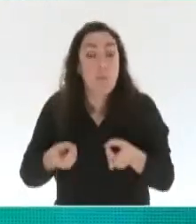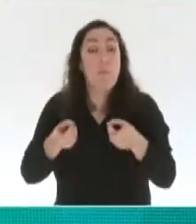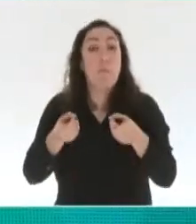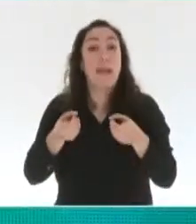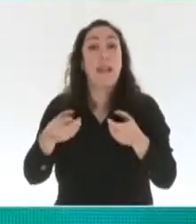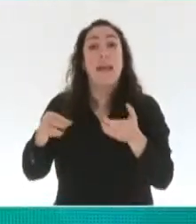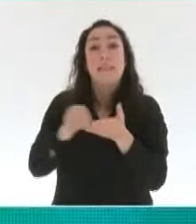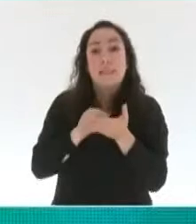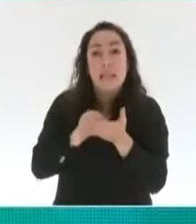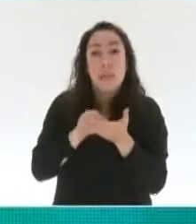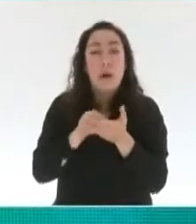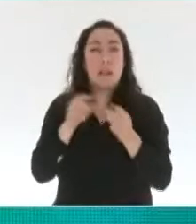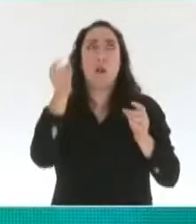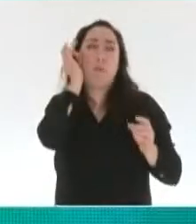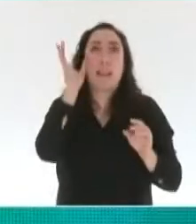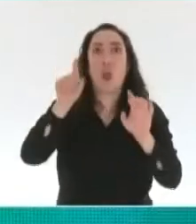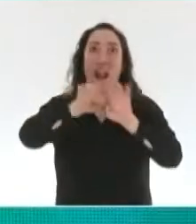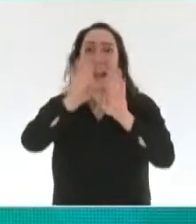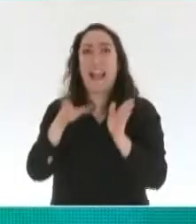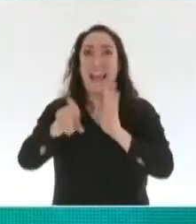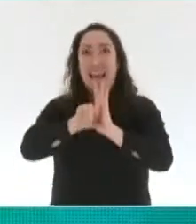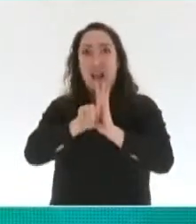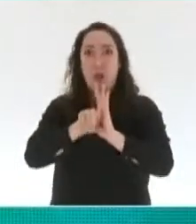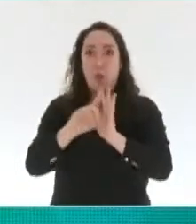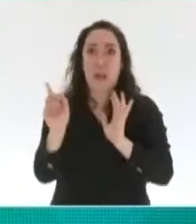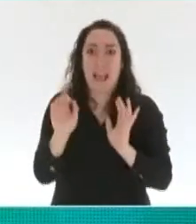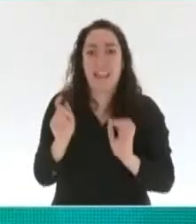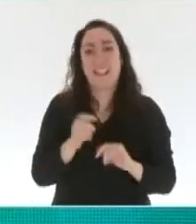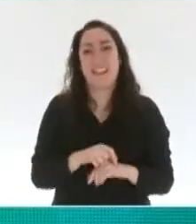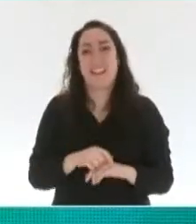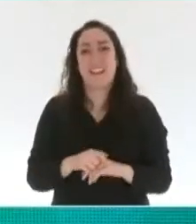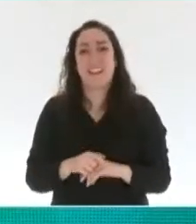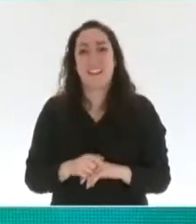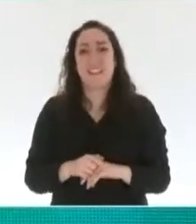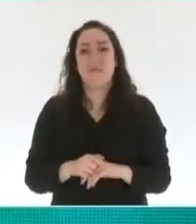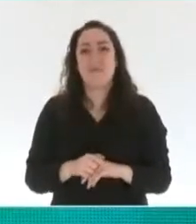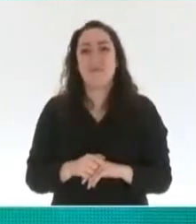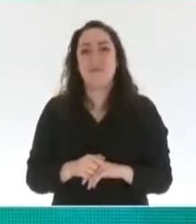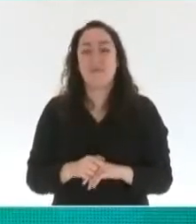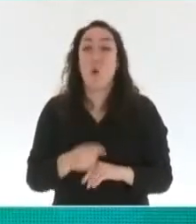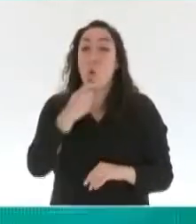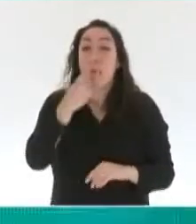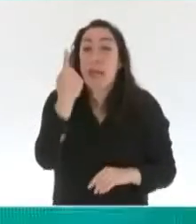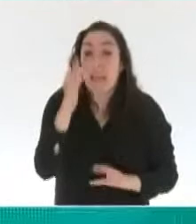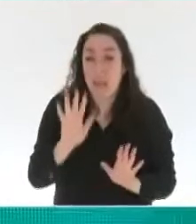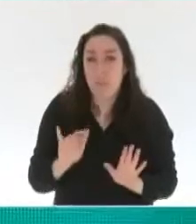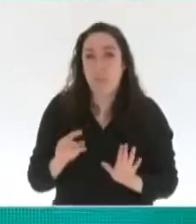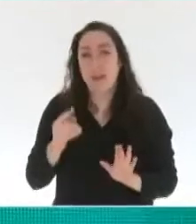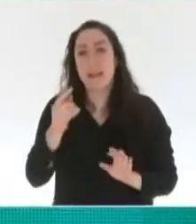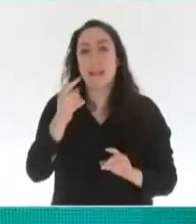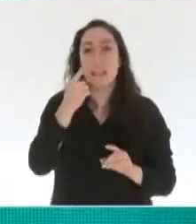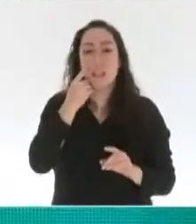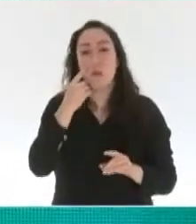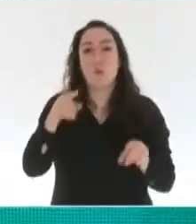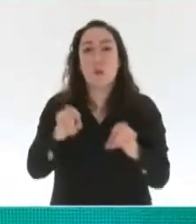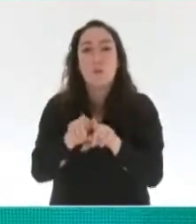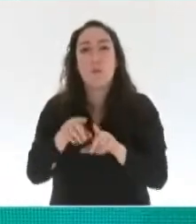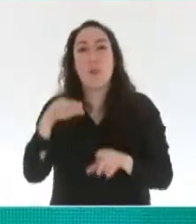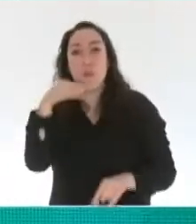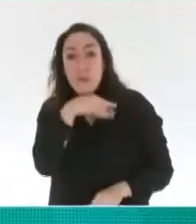escribanía Perdón la legislatura porteña Eh bueno un ejemplo de esto es la aprobación del distrito de vino